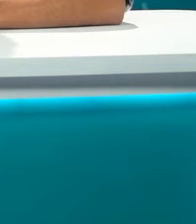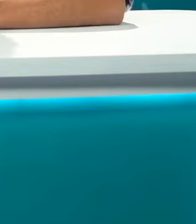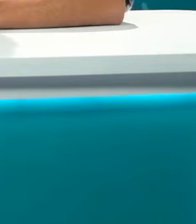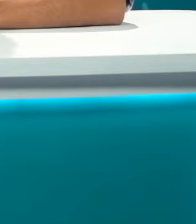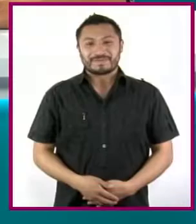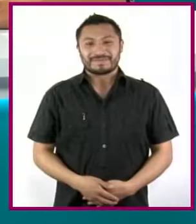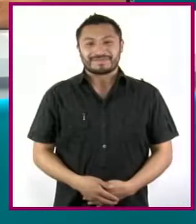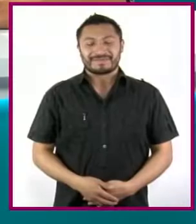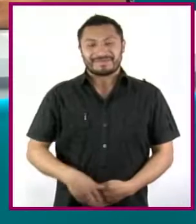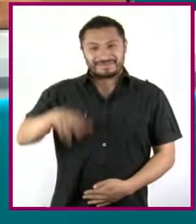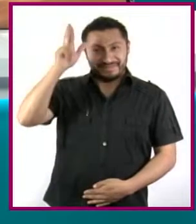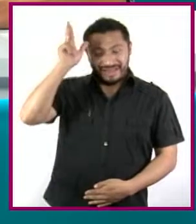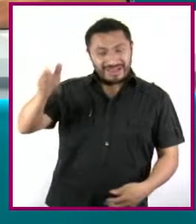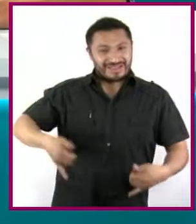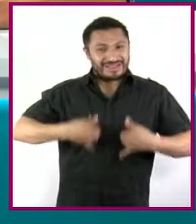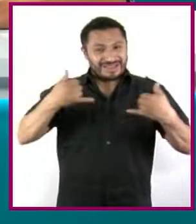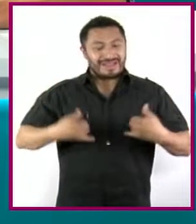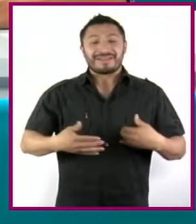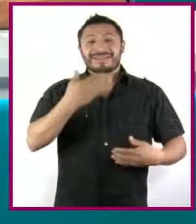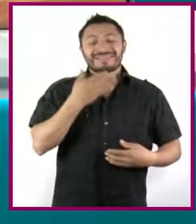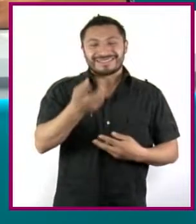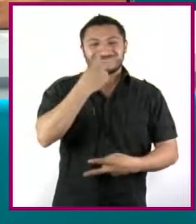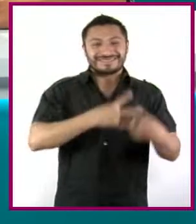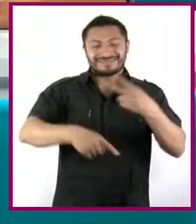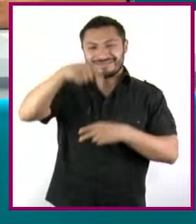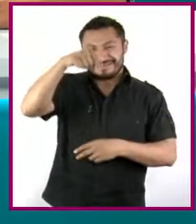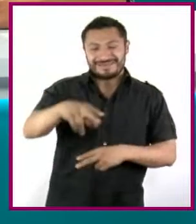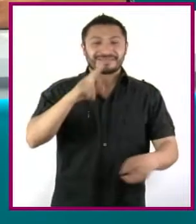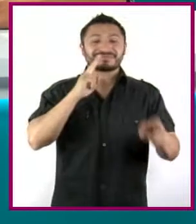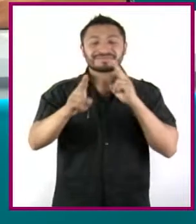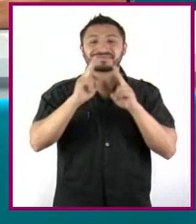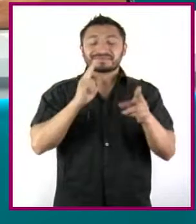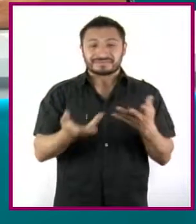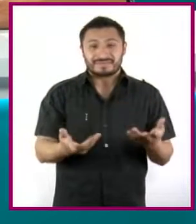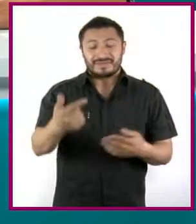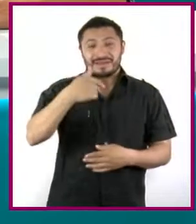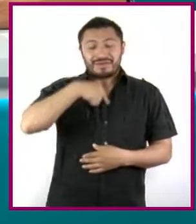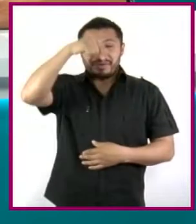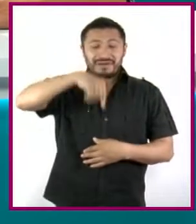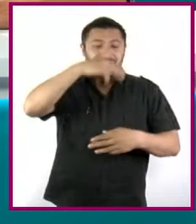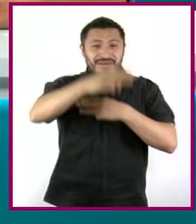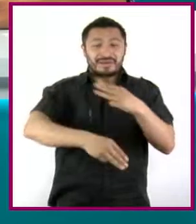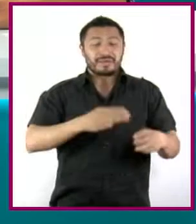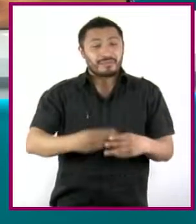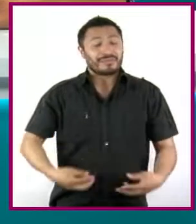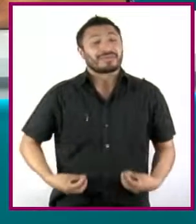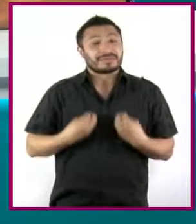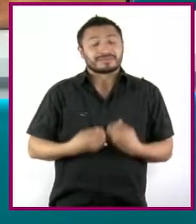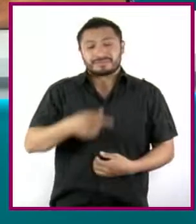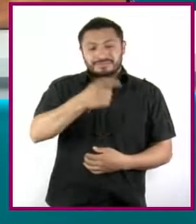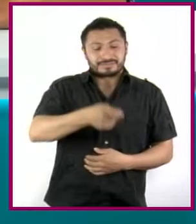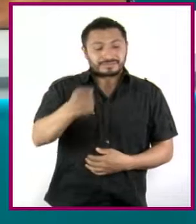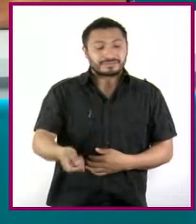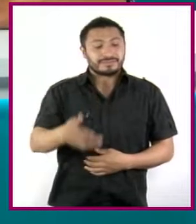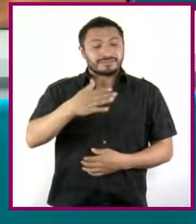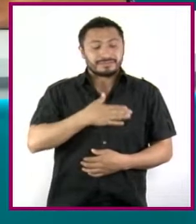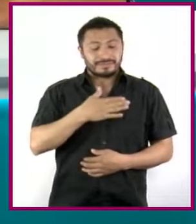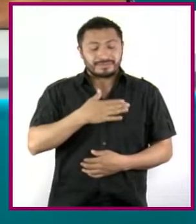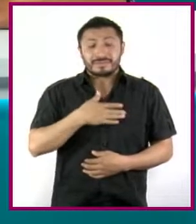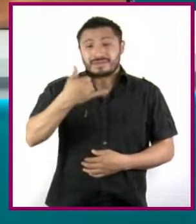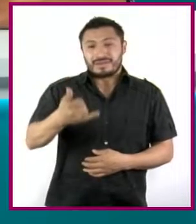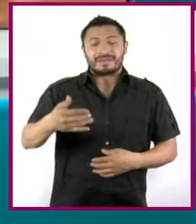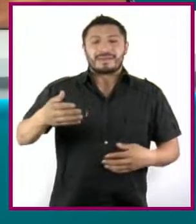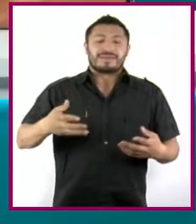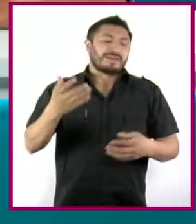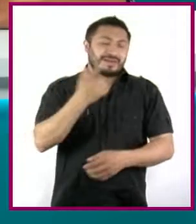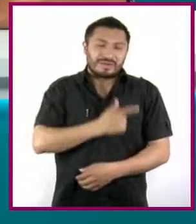Hola jóvenes en TV, les damos la bienvenida a nuestro noticiario Me Toca Este Mundo. Les saluda Ainda Macías y me complace compartir